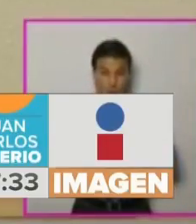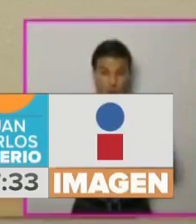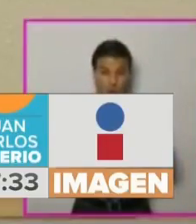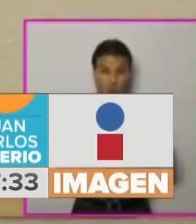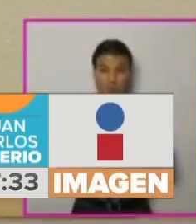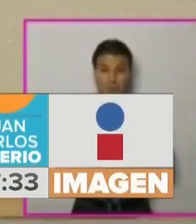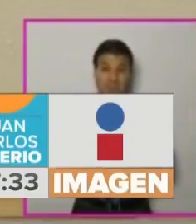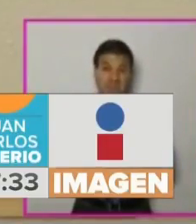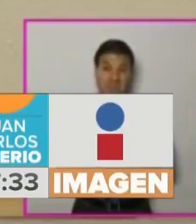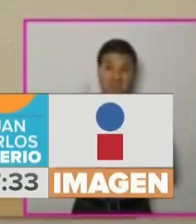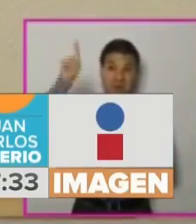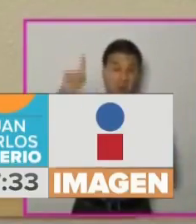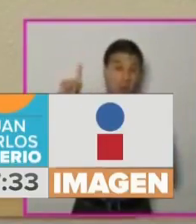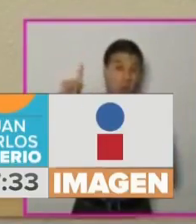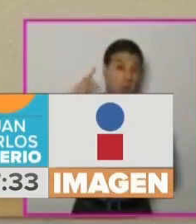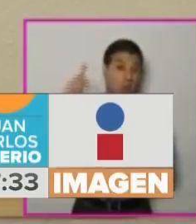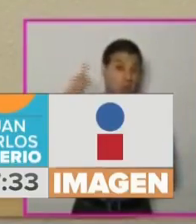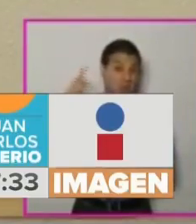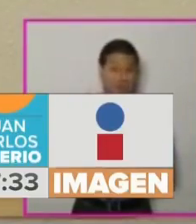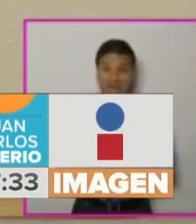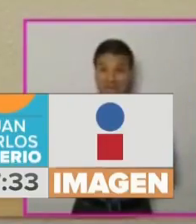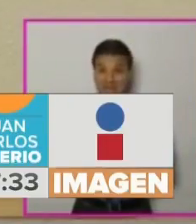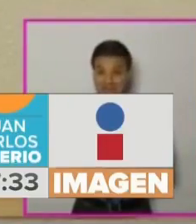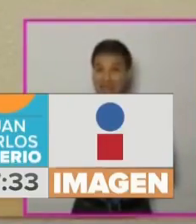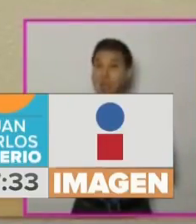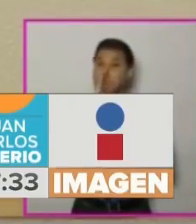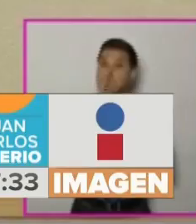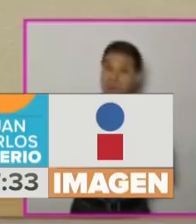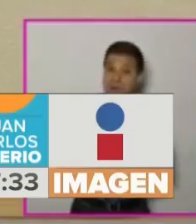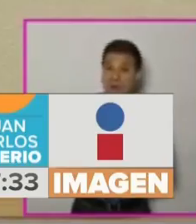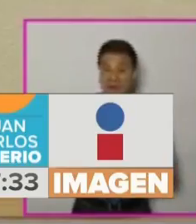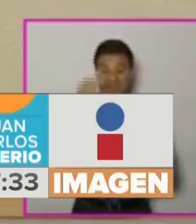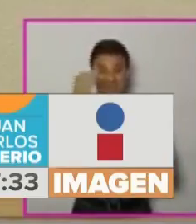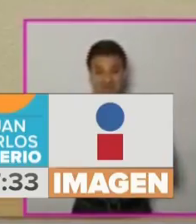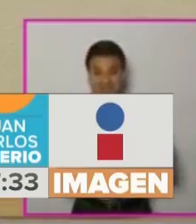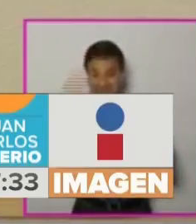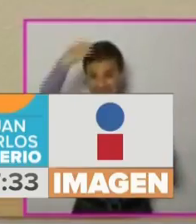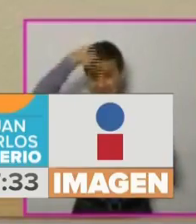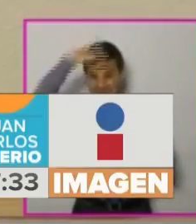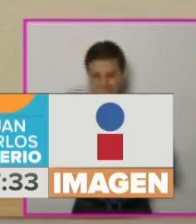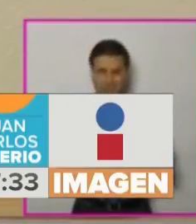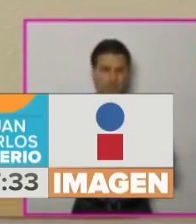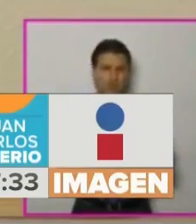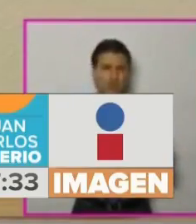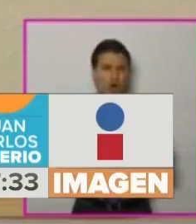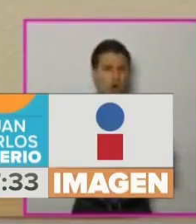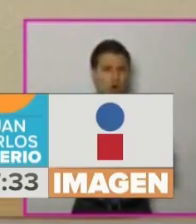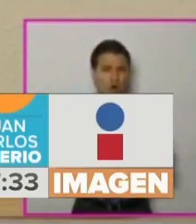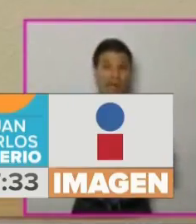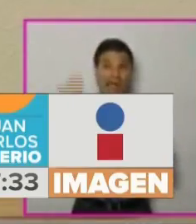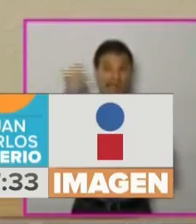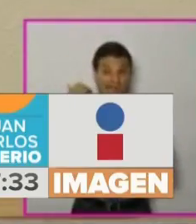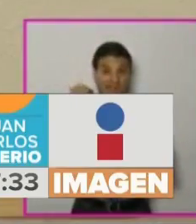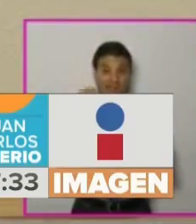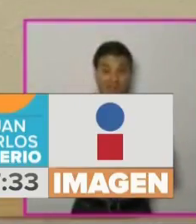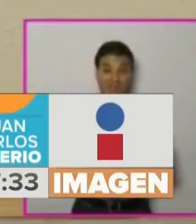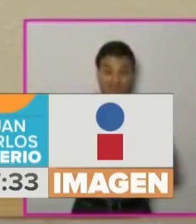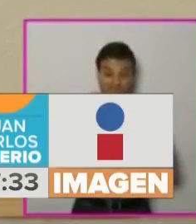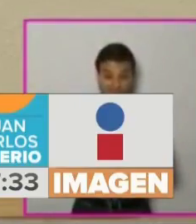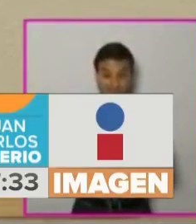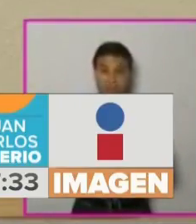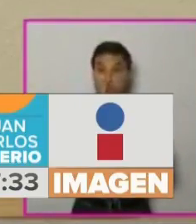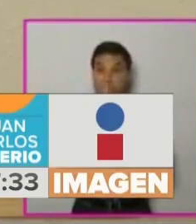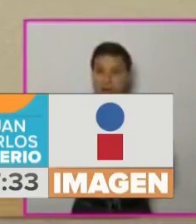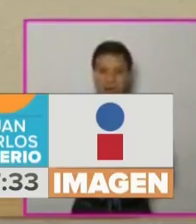la capacidad técnica del Instituto Electoral del Estado de Puebla ni el desarrollo de las anteriores elecciones. Lo que